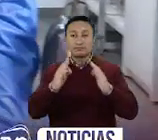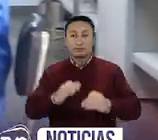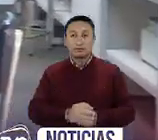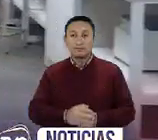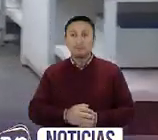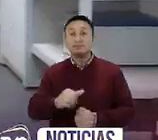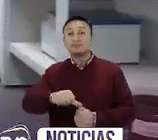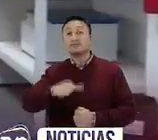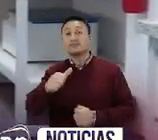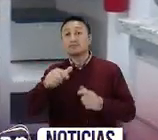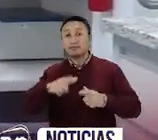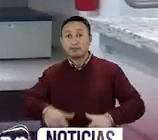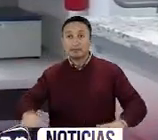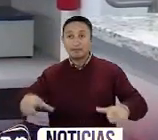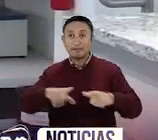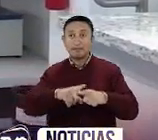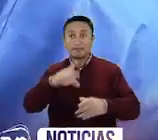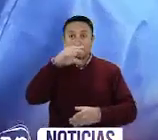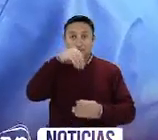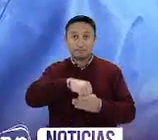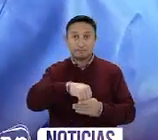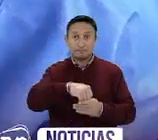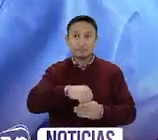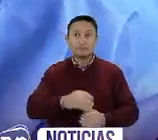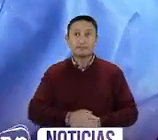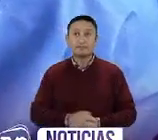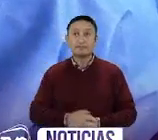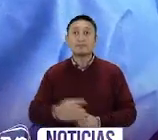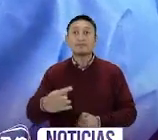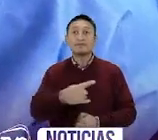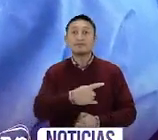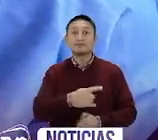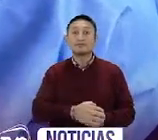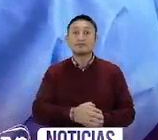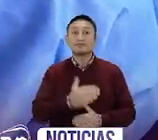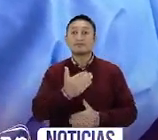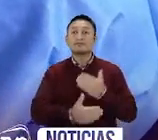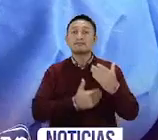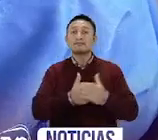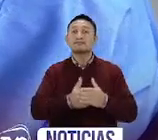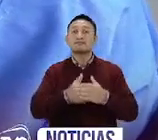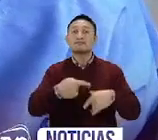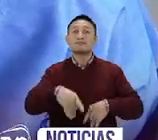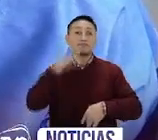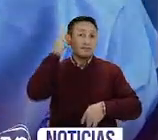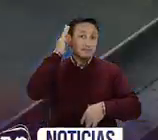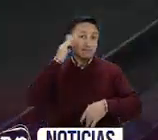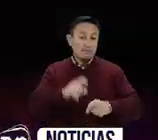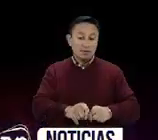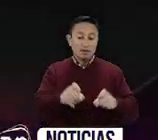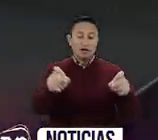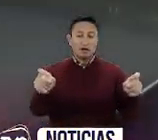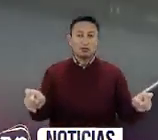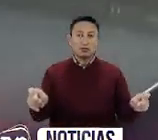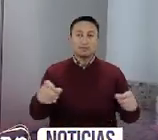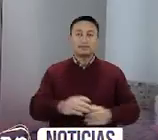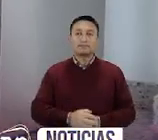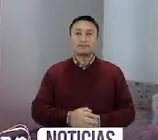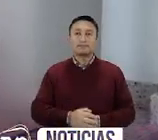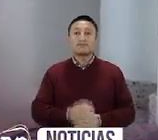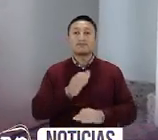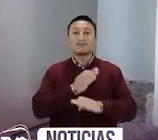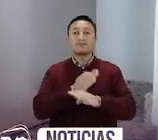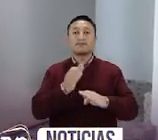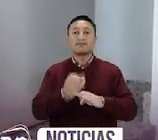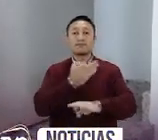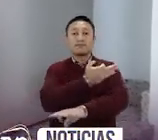Otra de las áreas que se incorporan para estos usuarios es la de procedimientos ginecológicos y de esterilización. Turnos y